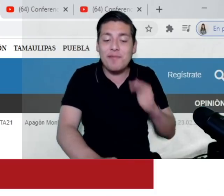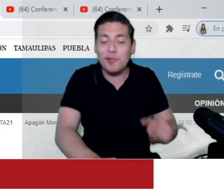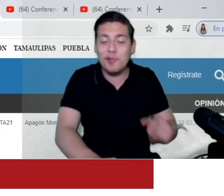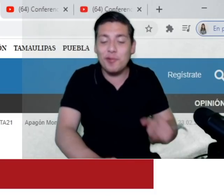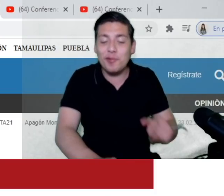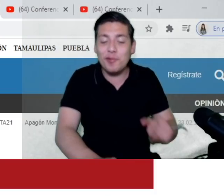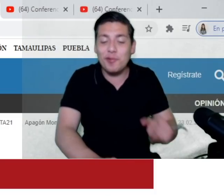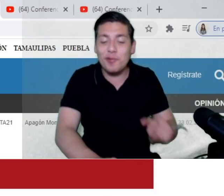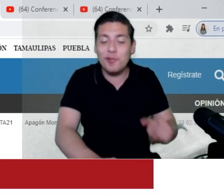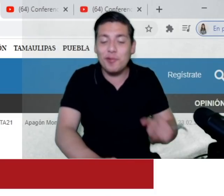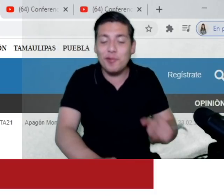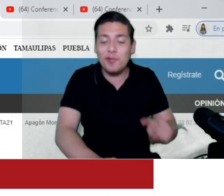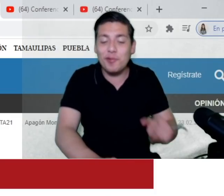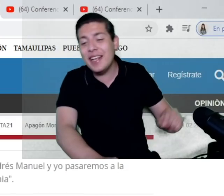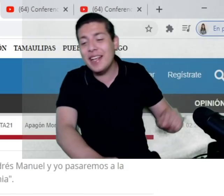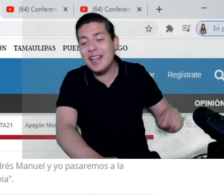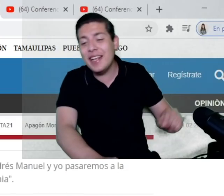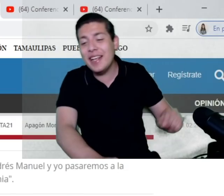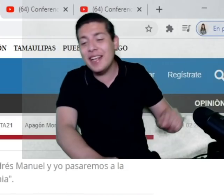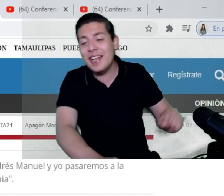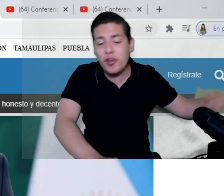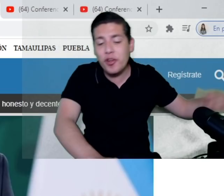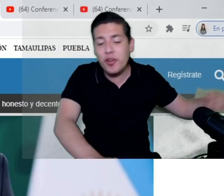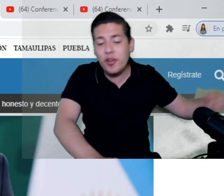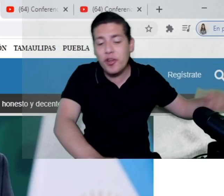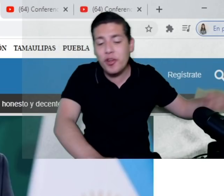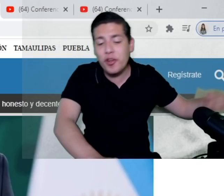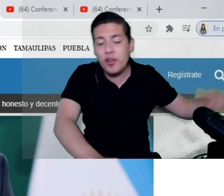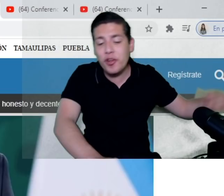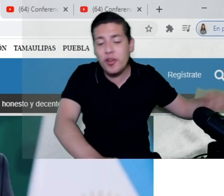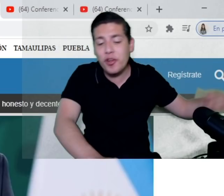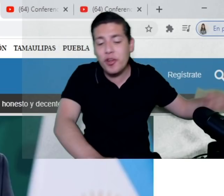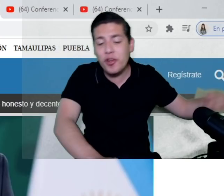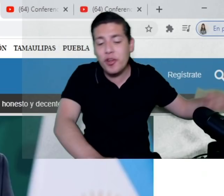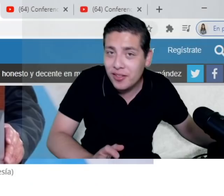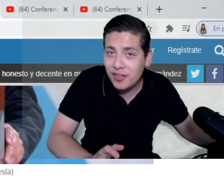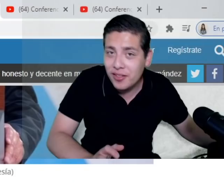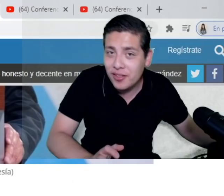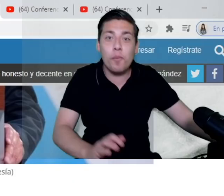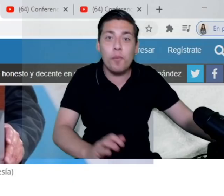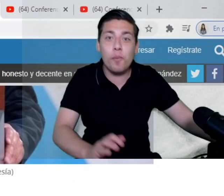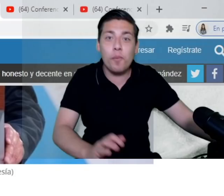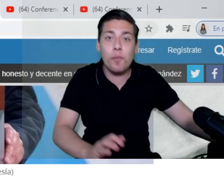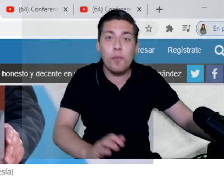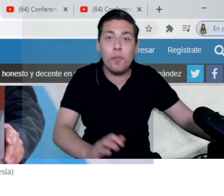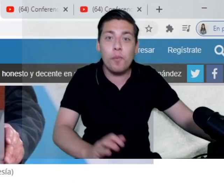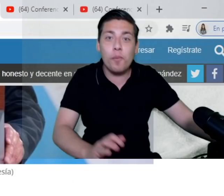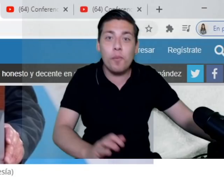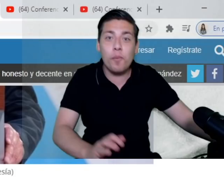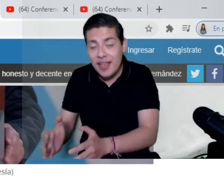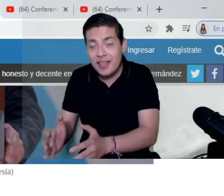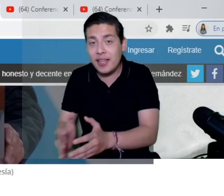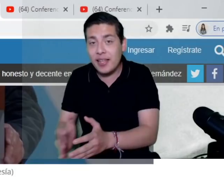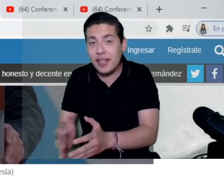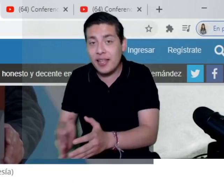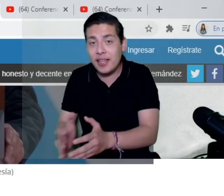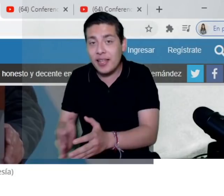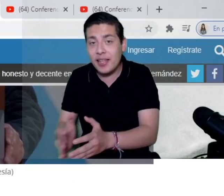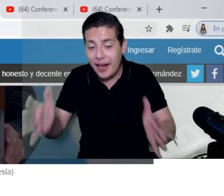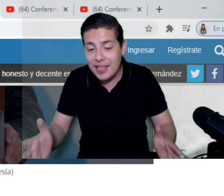en muchísimos años. Imagínense el enojo y el coraje que estuvo haciendo la oposición en